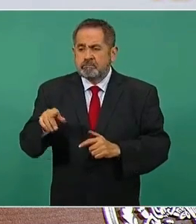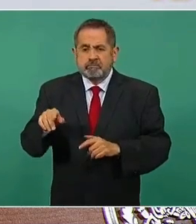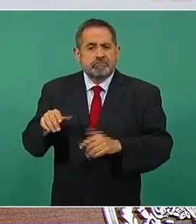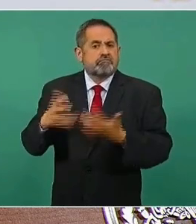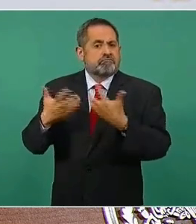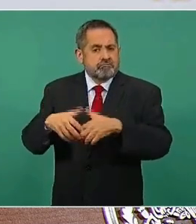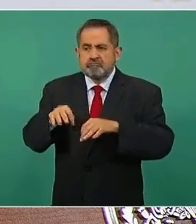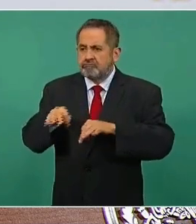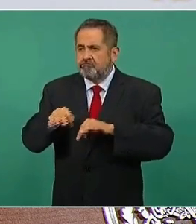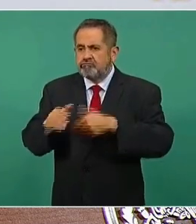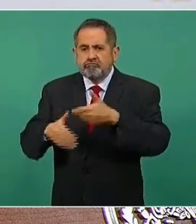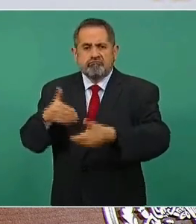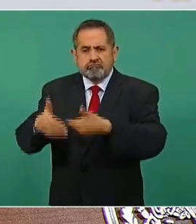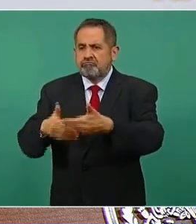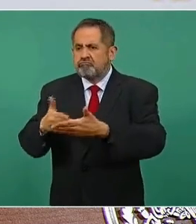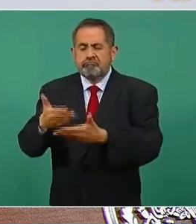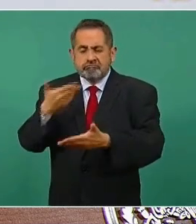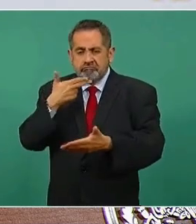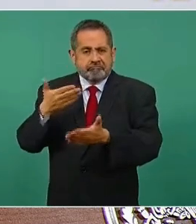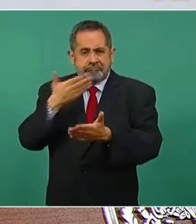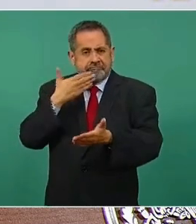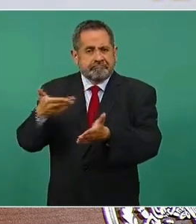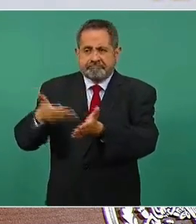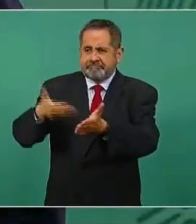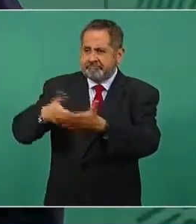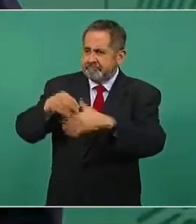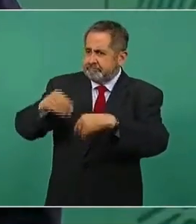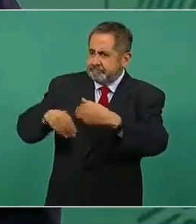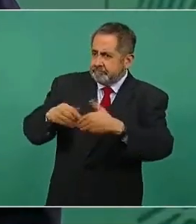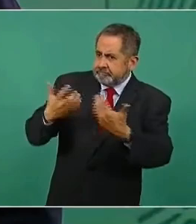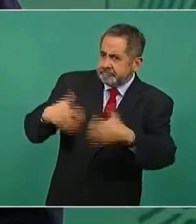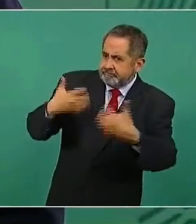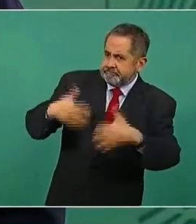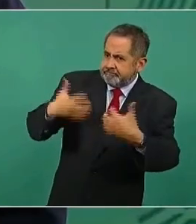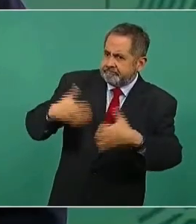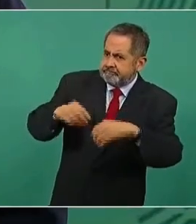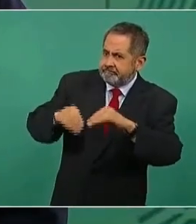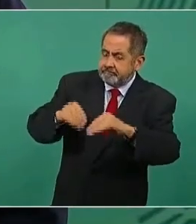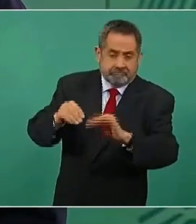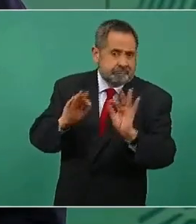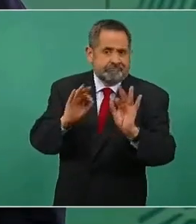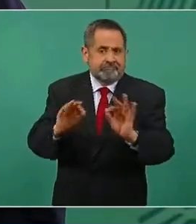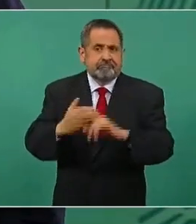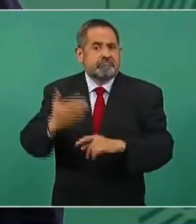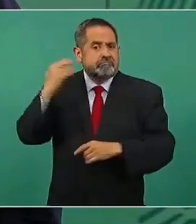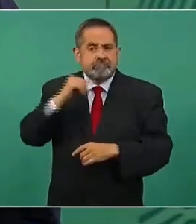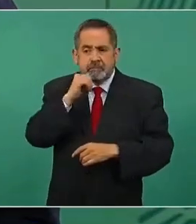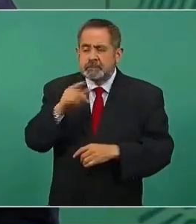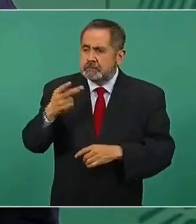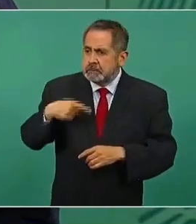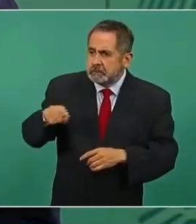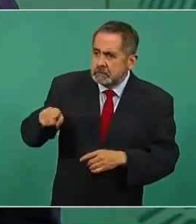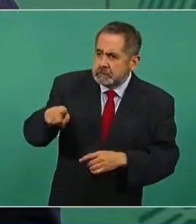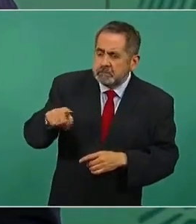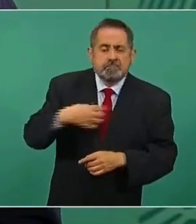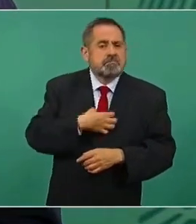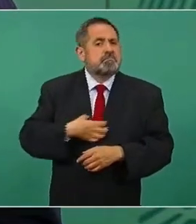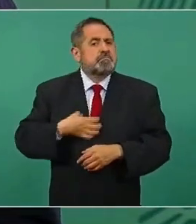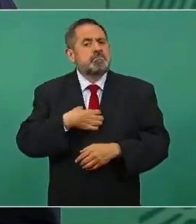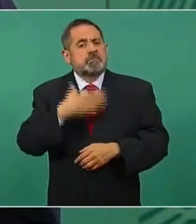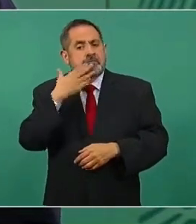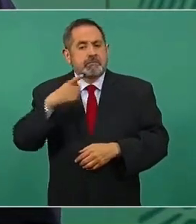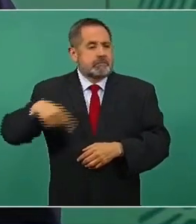operando como no se veía en otros tiempos. La gente está contenta, los